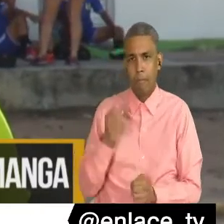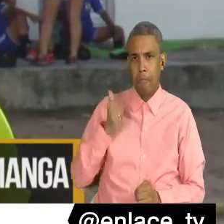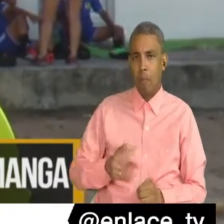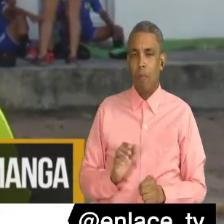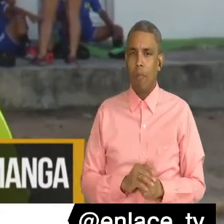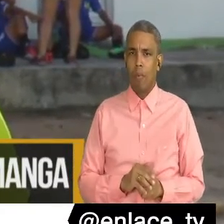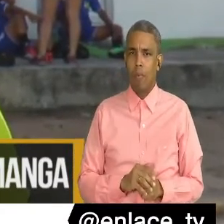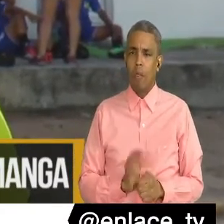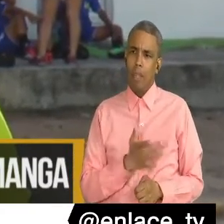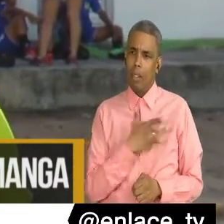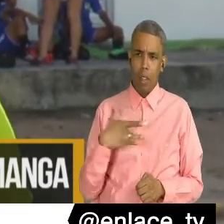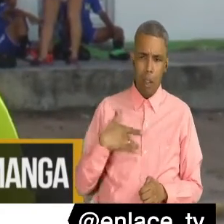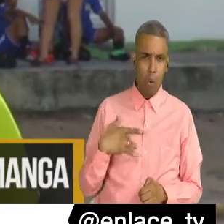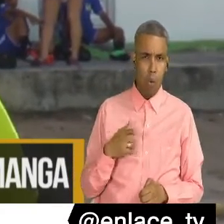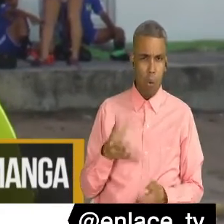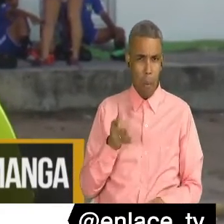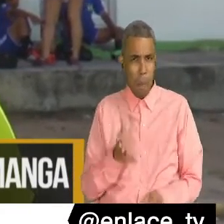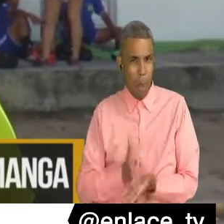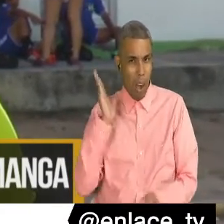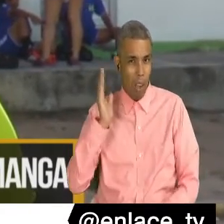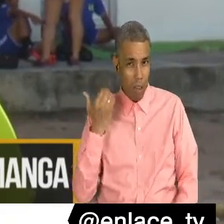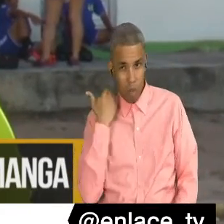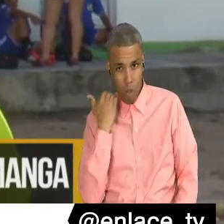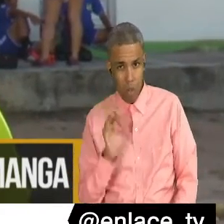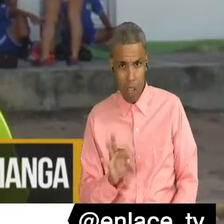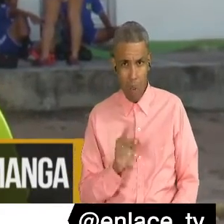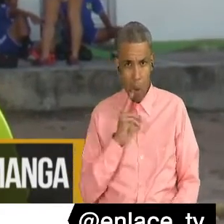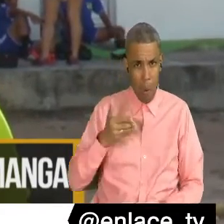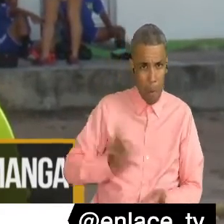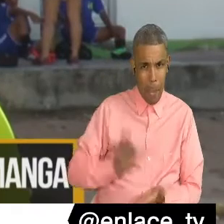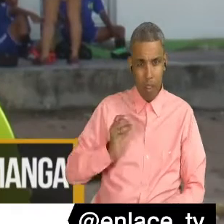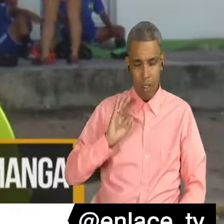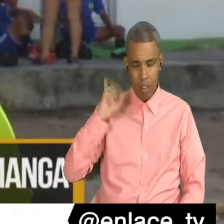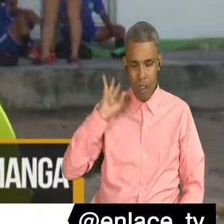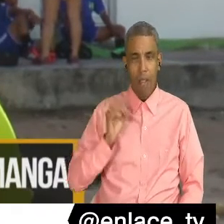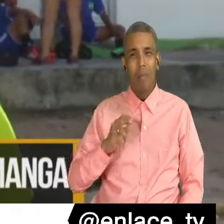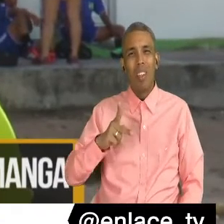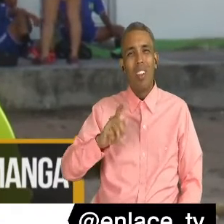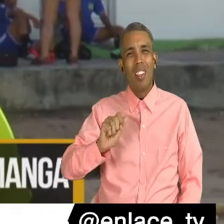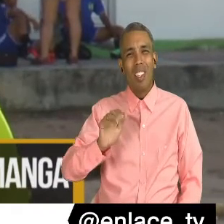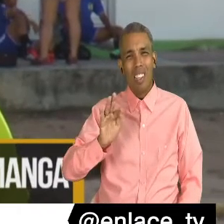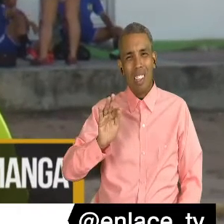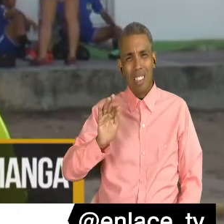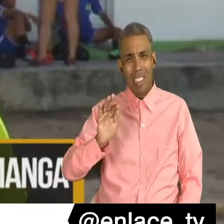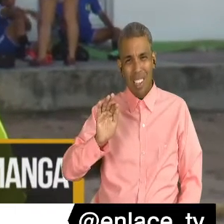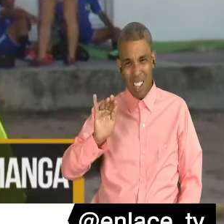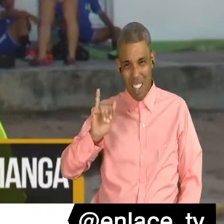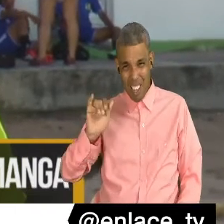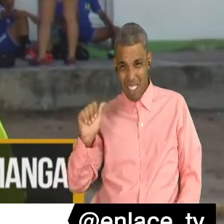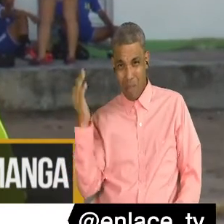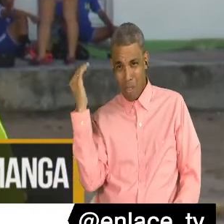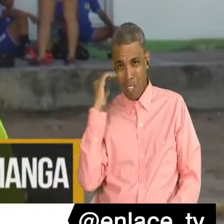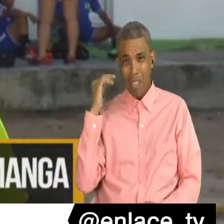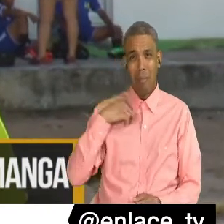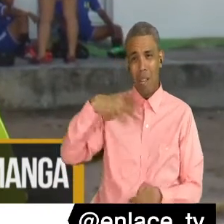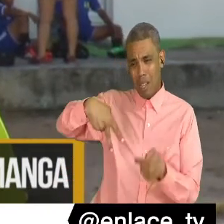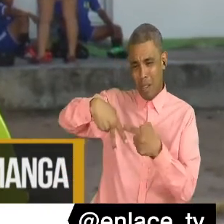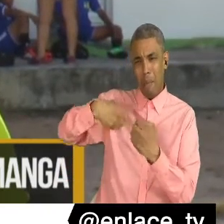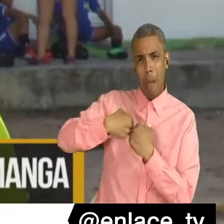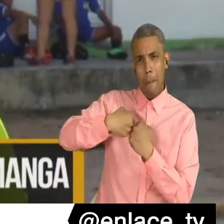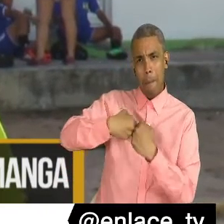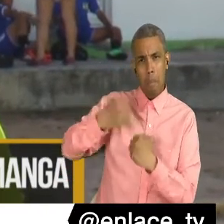tenemos ninguna baja, excepto pues, lo de Katia, que fue el partido pasado, que sufrió un trauma en su rodilla, que está a la espera pues, de la